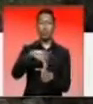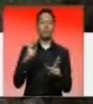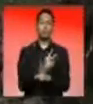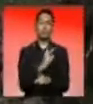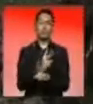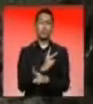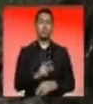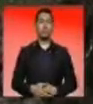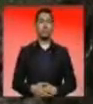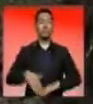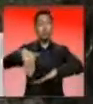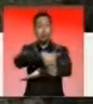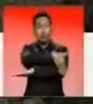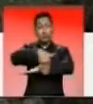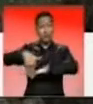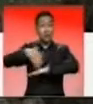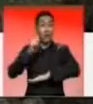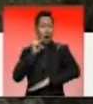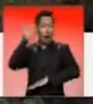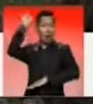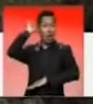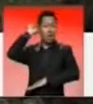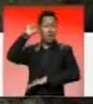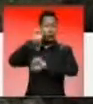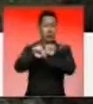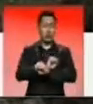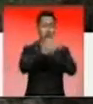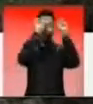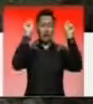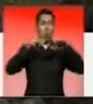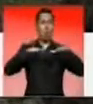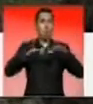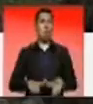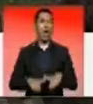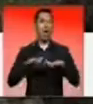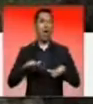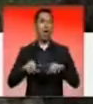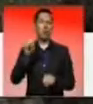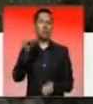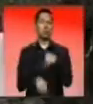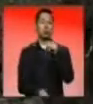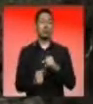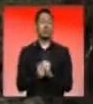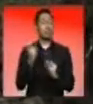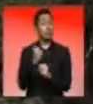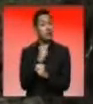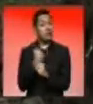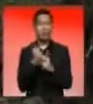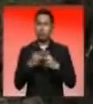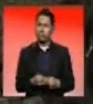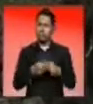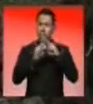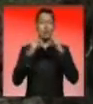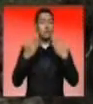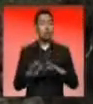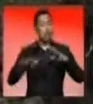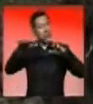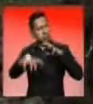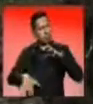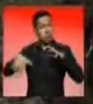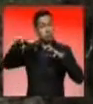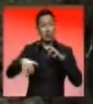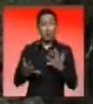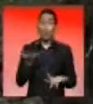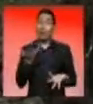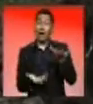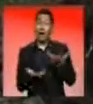encontramos en la carretera que el día de ayer, en horas de la mañana, colapsó. Los trabajos han comenzado ya a realizarse y es posible que para